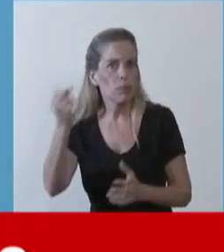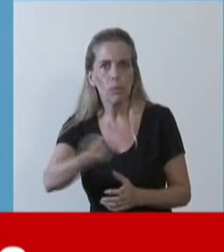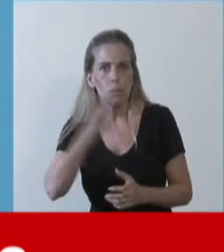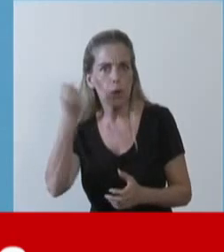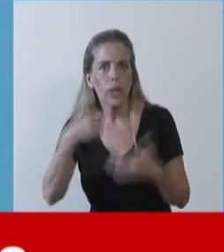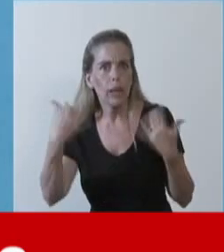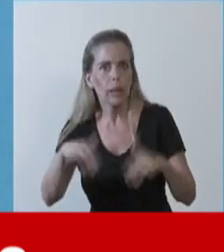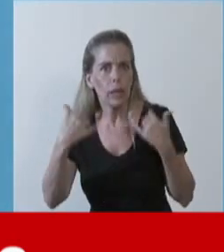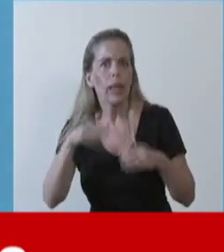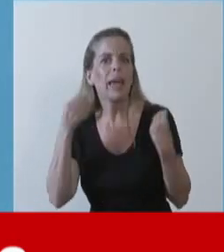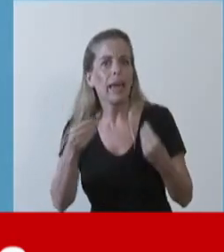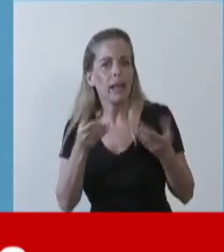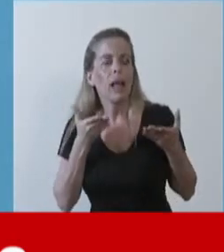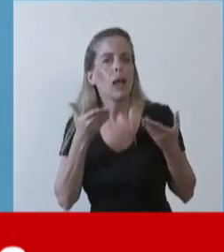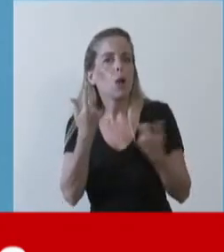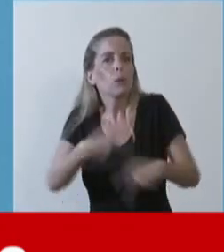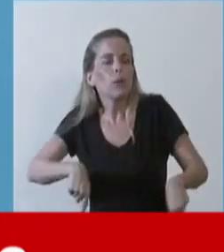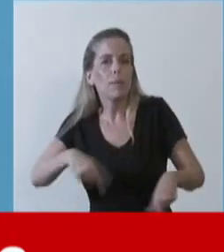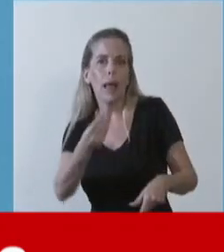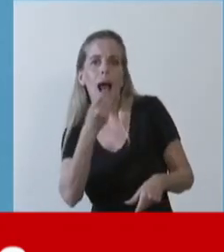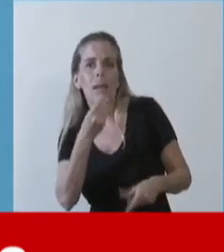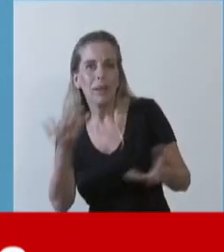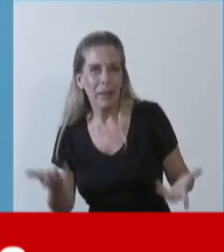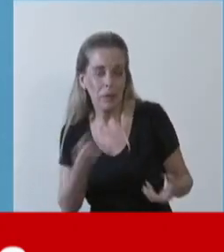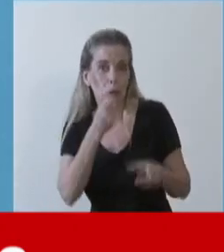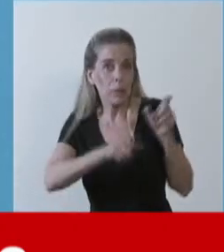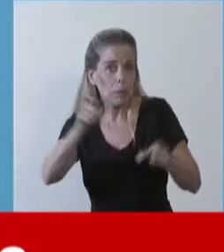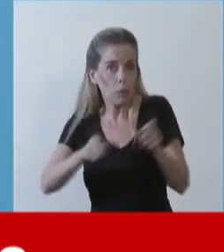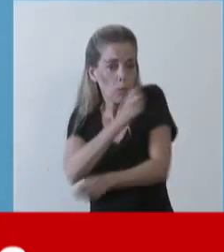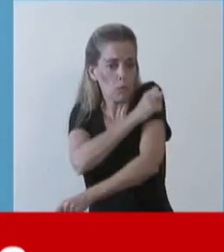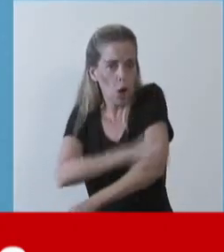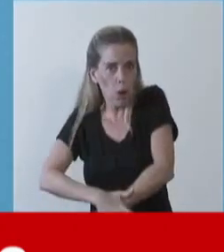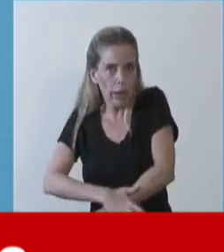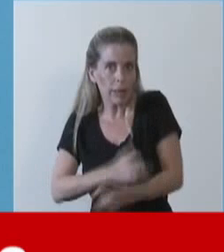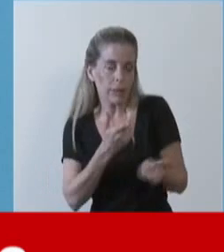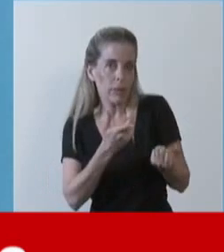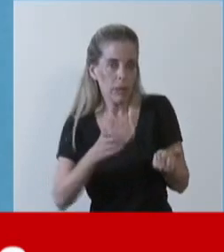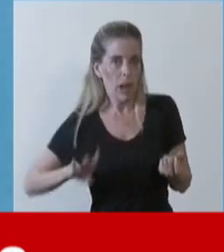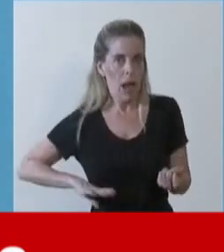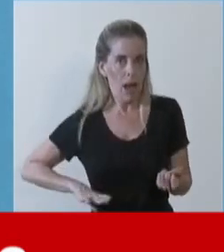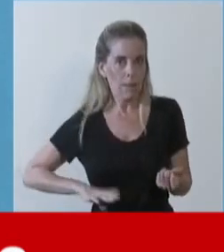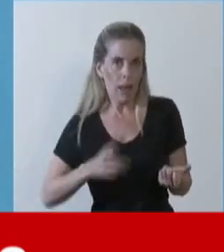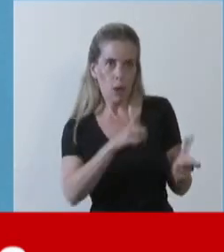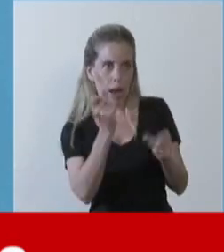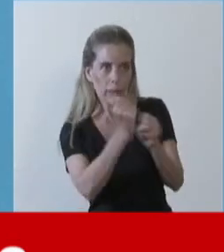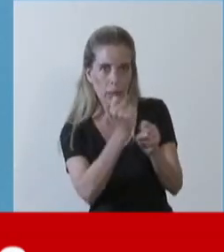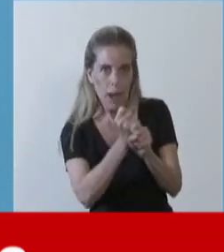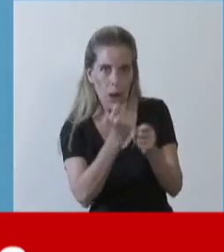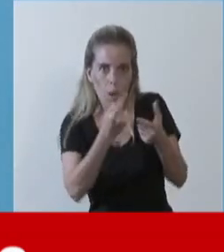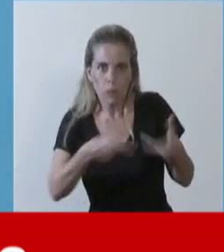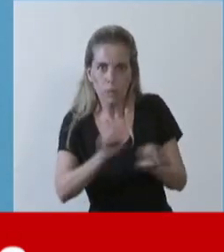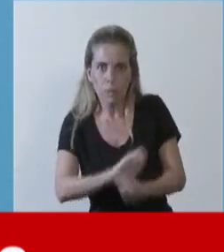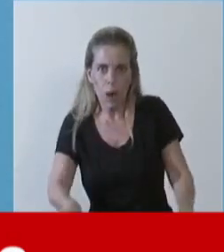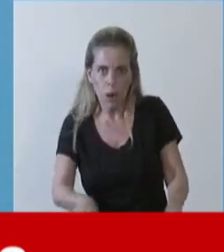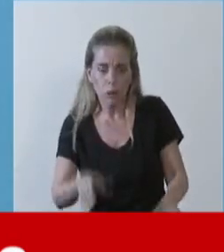en la asistencia alimentaria cuando las poblaciones más pobres, además de tener un problema de hambre, tienen dificultades para